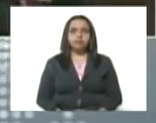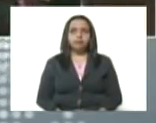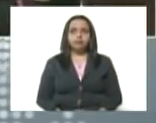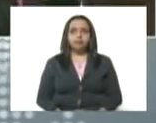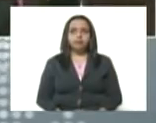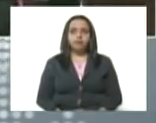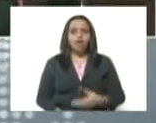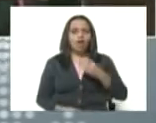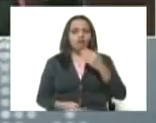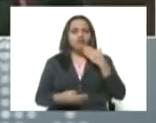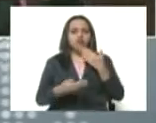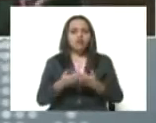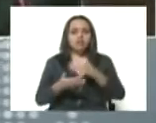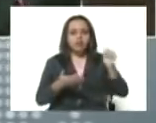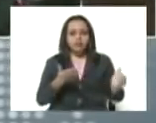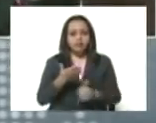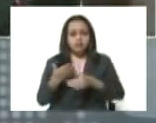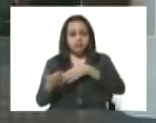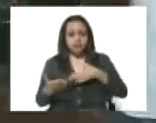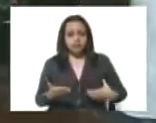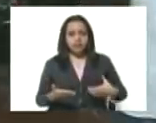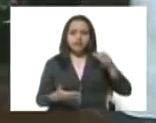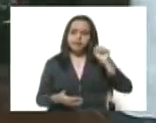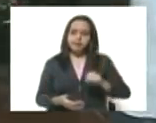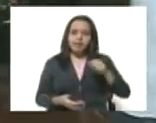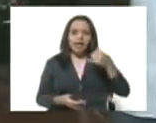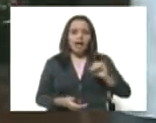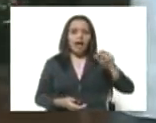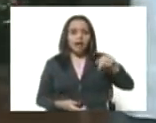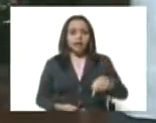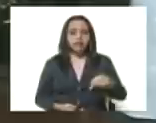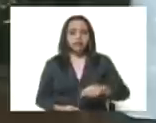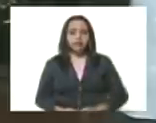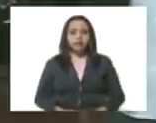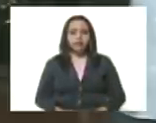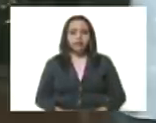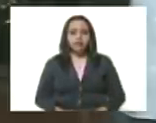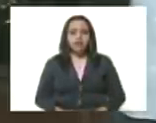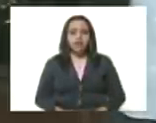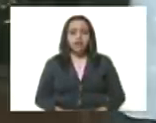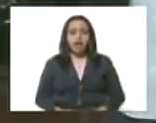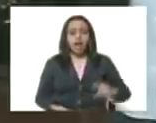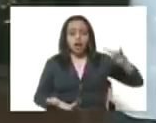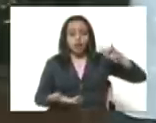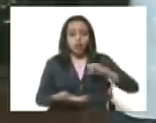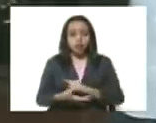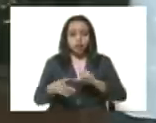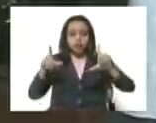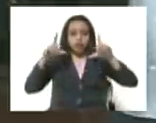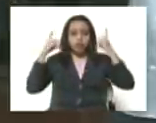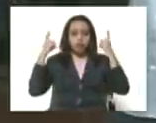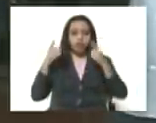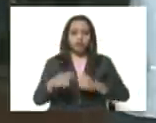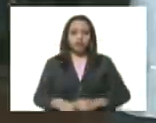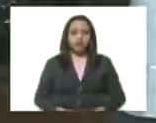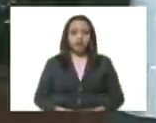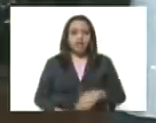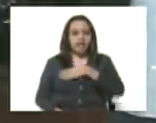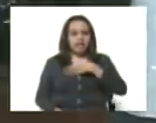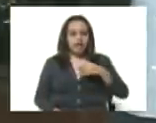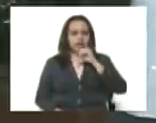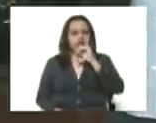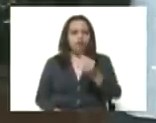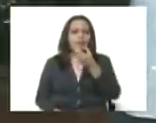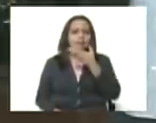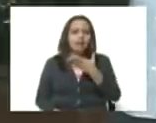Muchas gracias, vicepresidenta. Efectivamente, estamos en el aeropuerto de Maiquetía, en La Guaira, y bueno, y darle buenas noticias